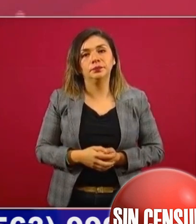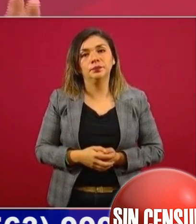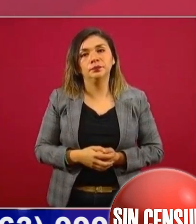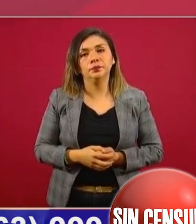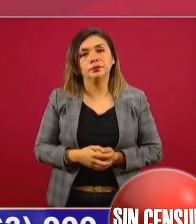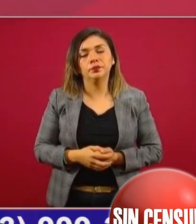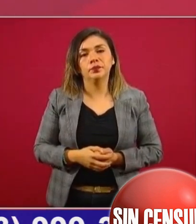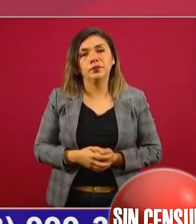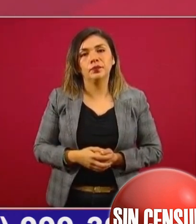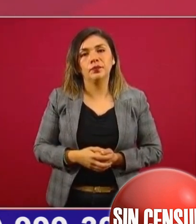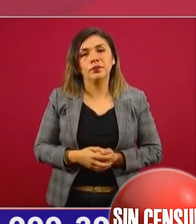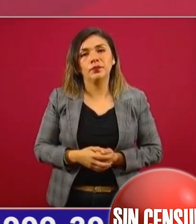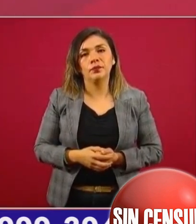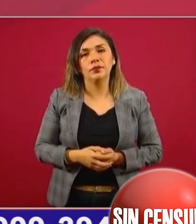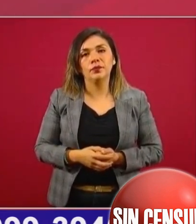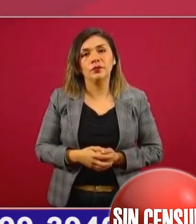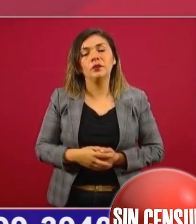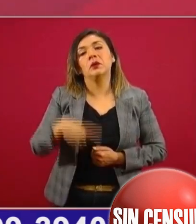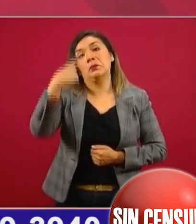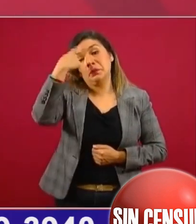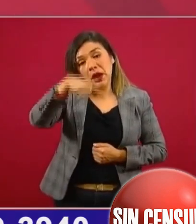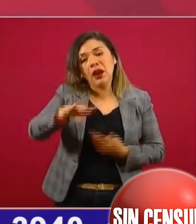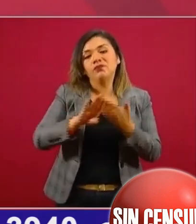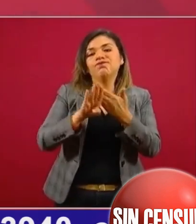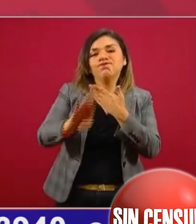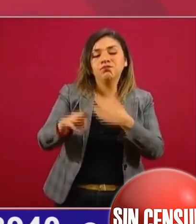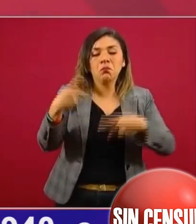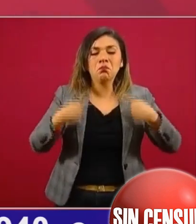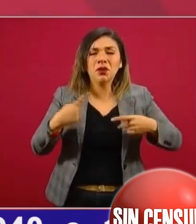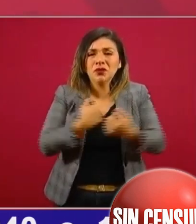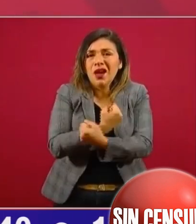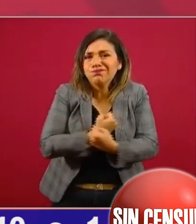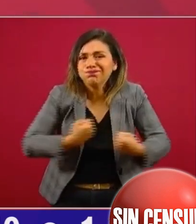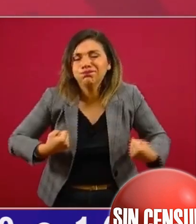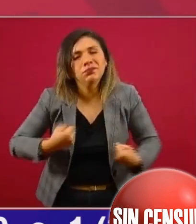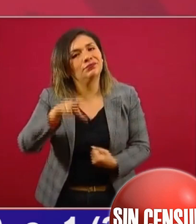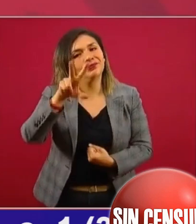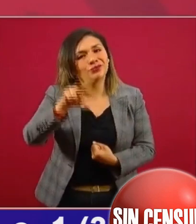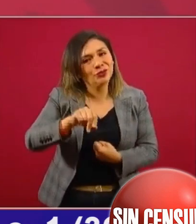para combatir la obesidad.